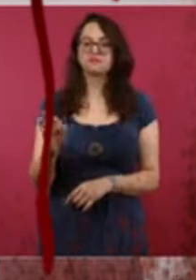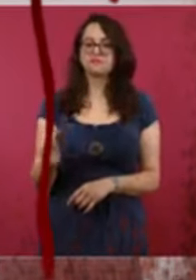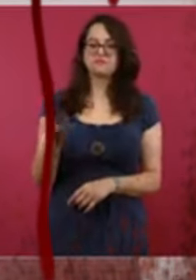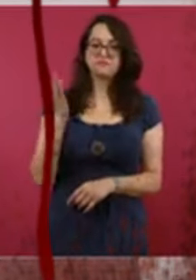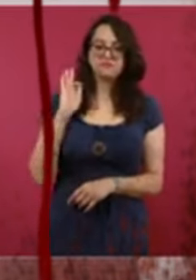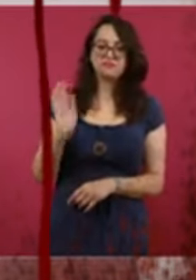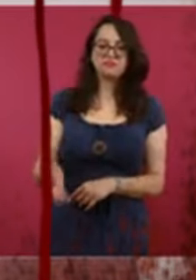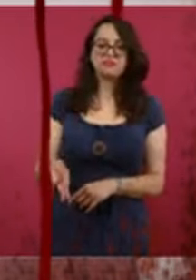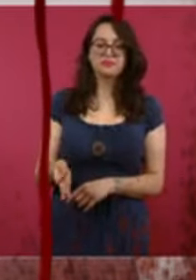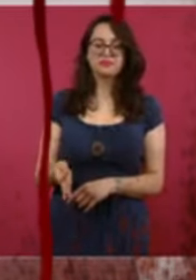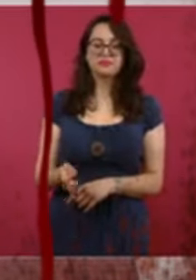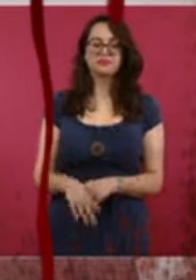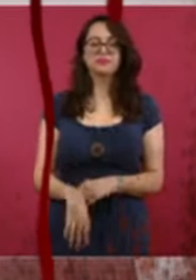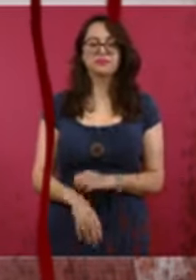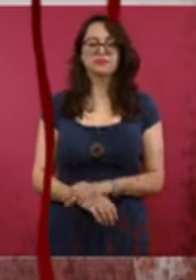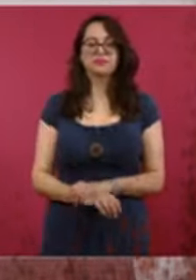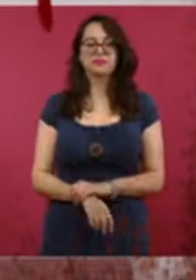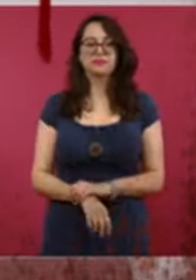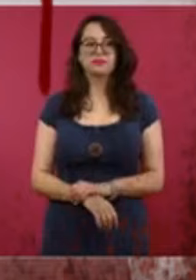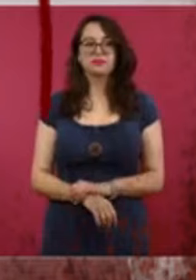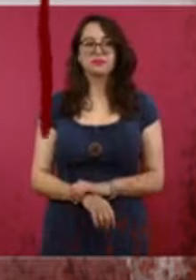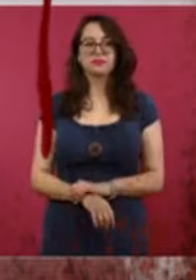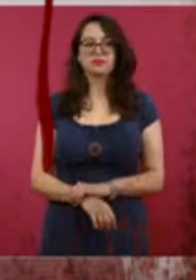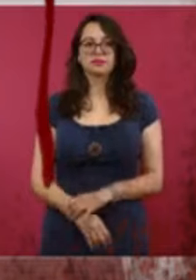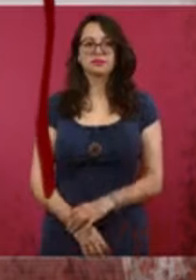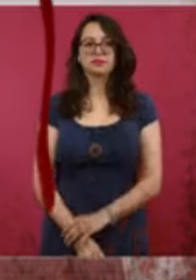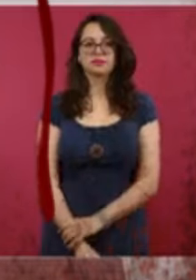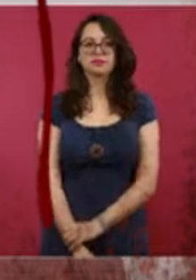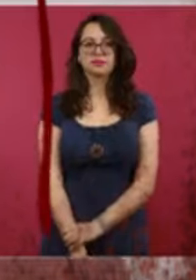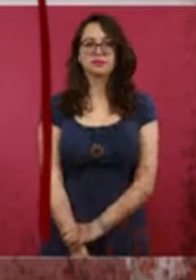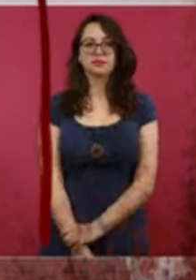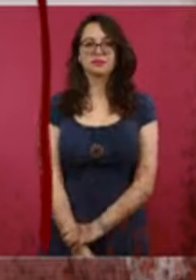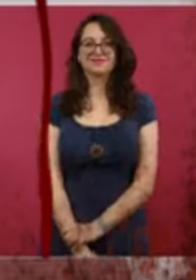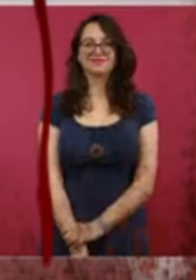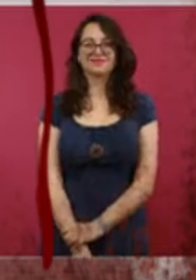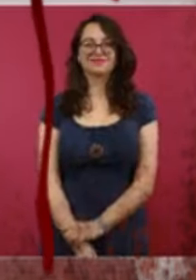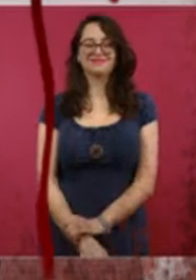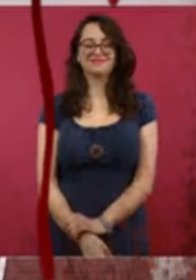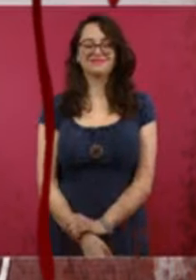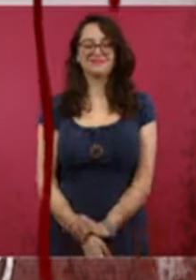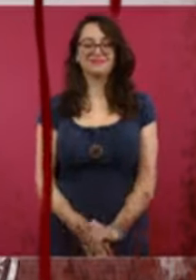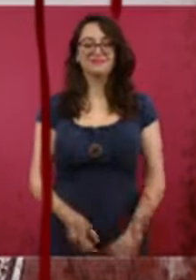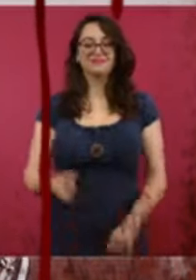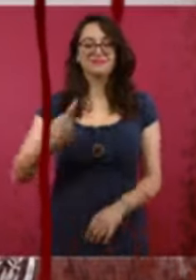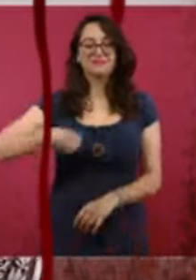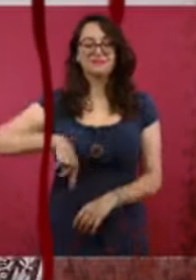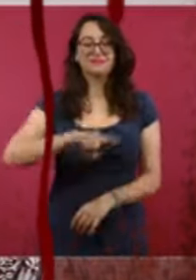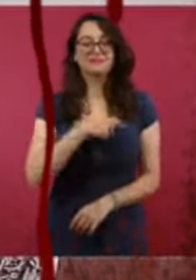ser el de los mejores o el mejor sistema de salud del mundo, pues ya está a un